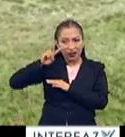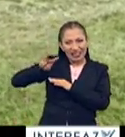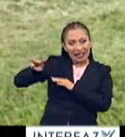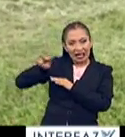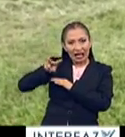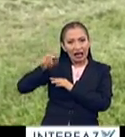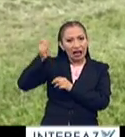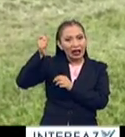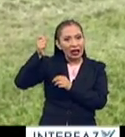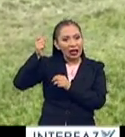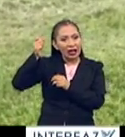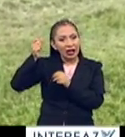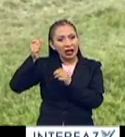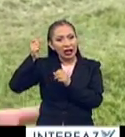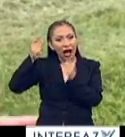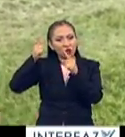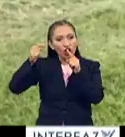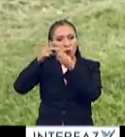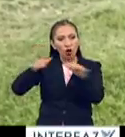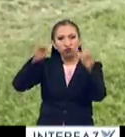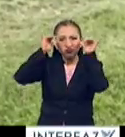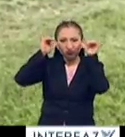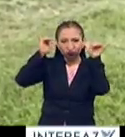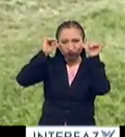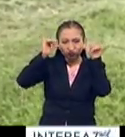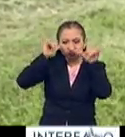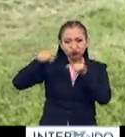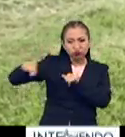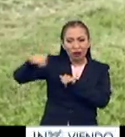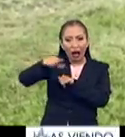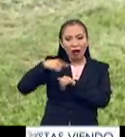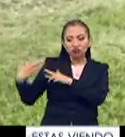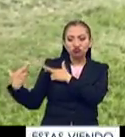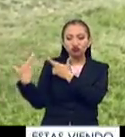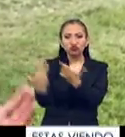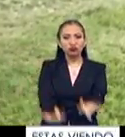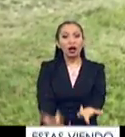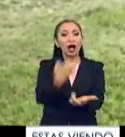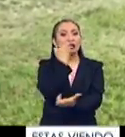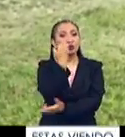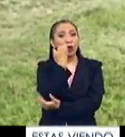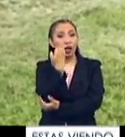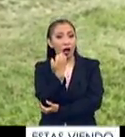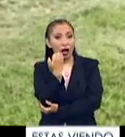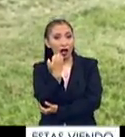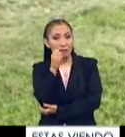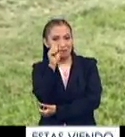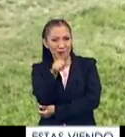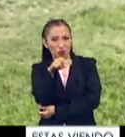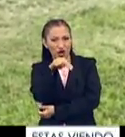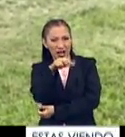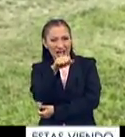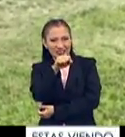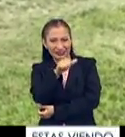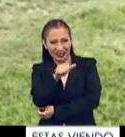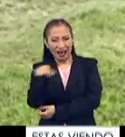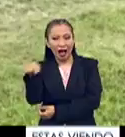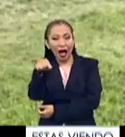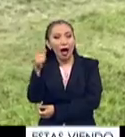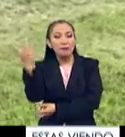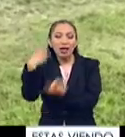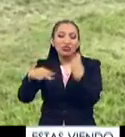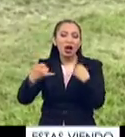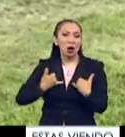ver algún ganado, pues está donado a una escuela por parte de la NASA, donde